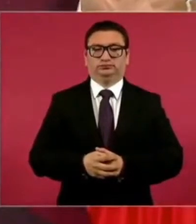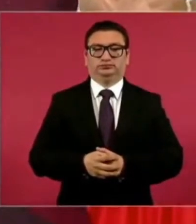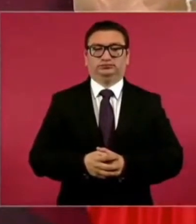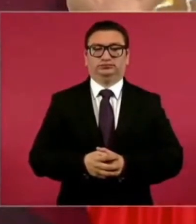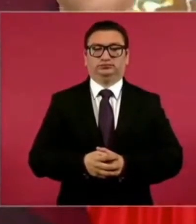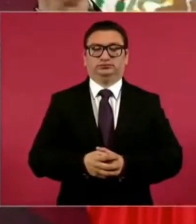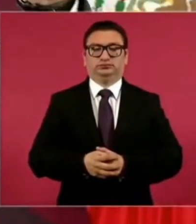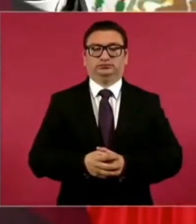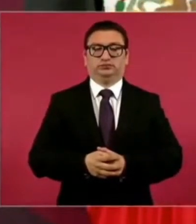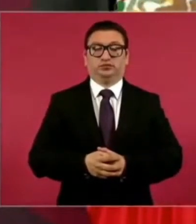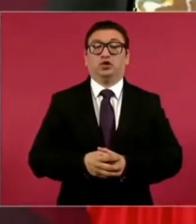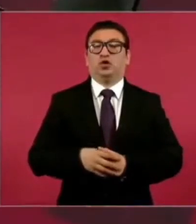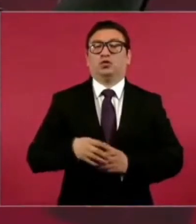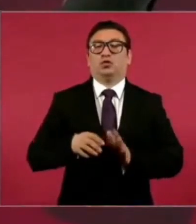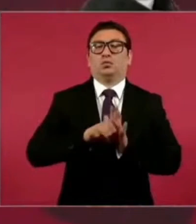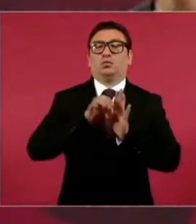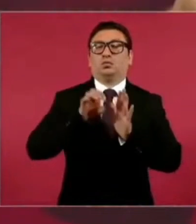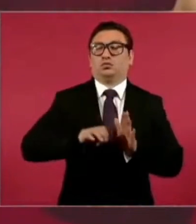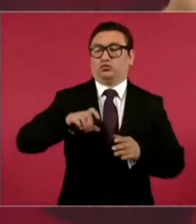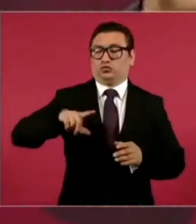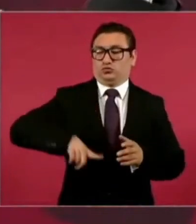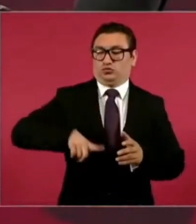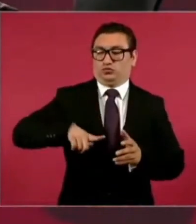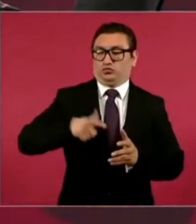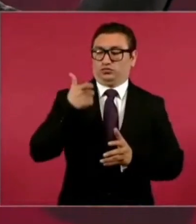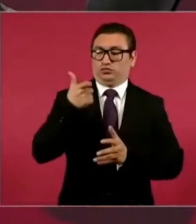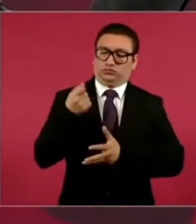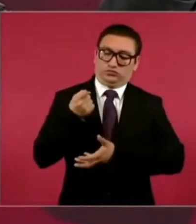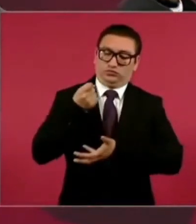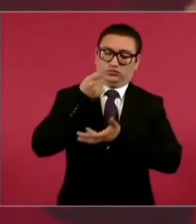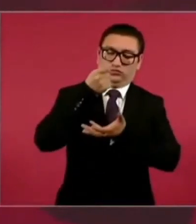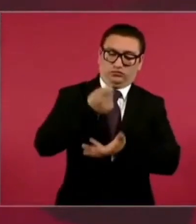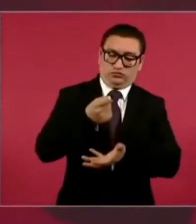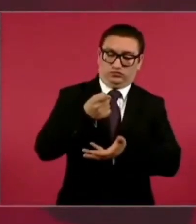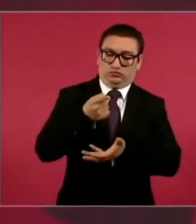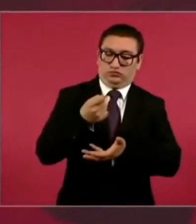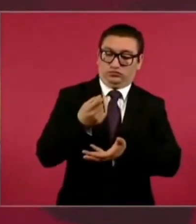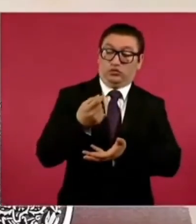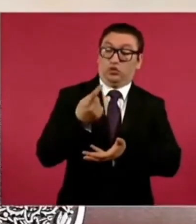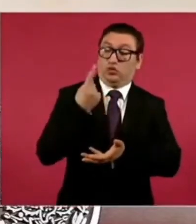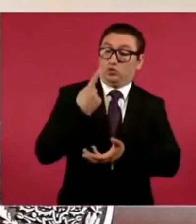los montos que se ejercieron en el presupuesto anterior,